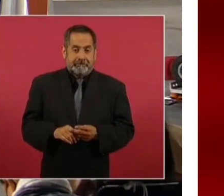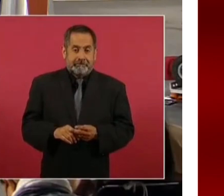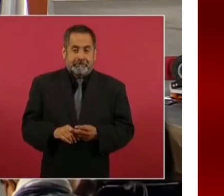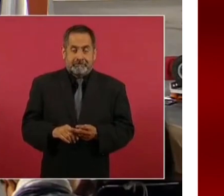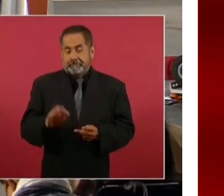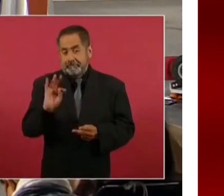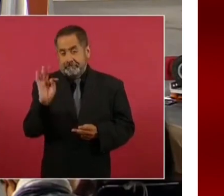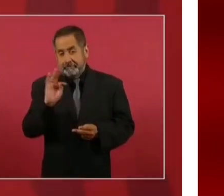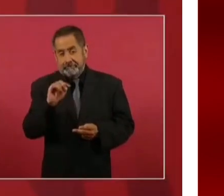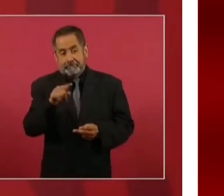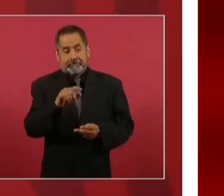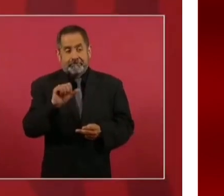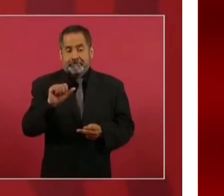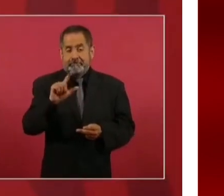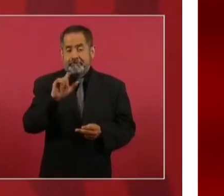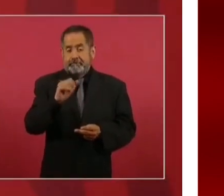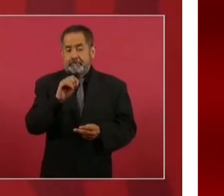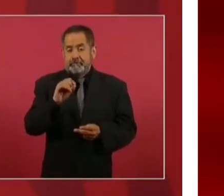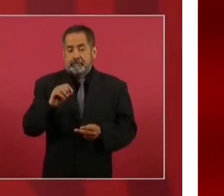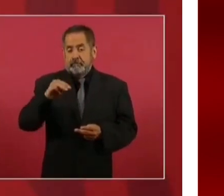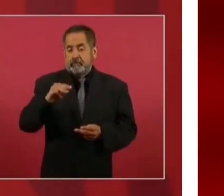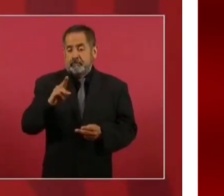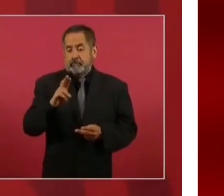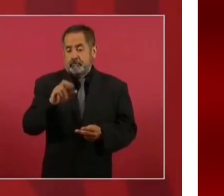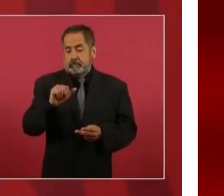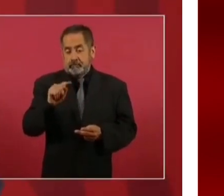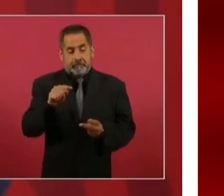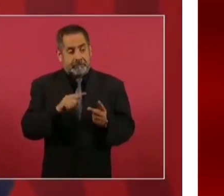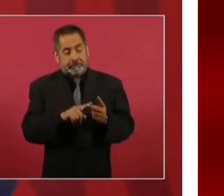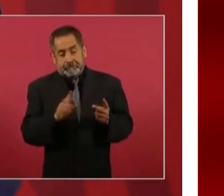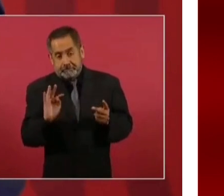puede ser Alejandro Murat, puede ser